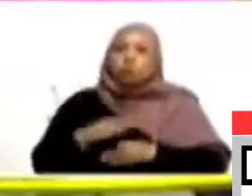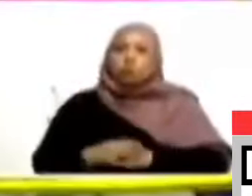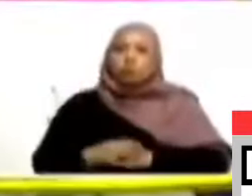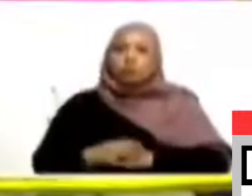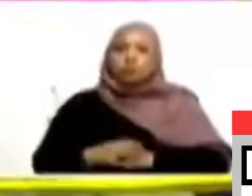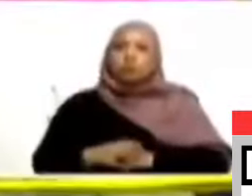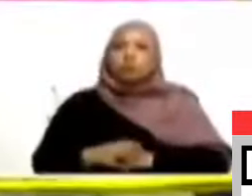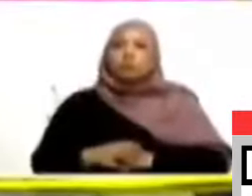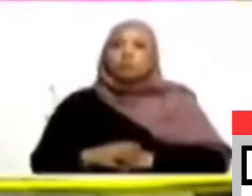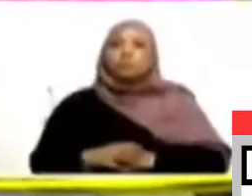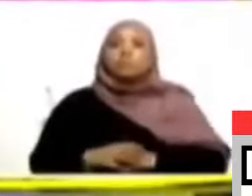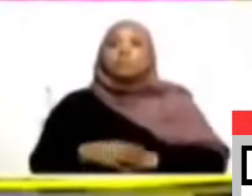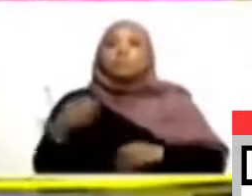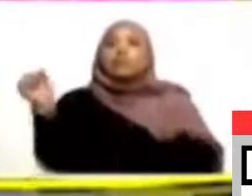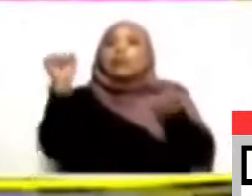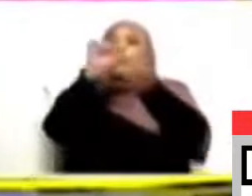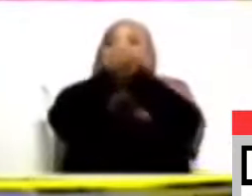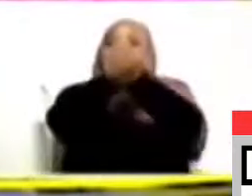Teníamos capturados,